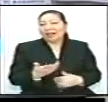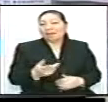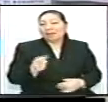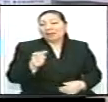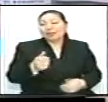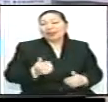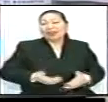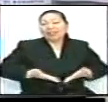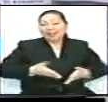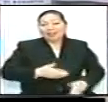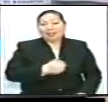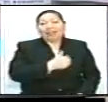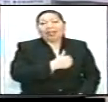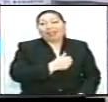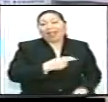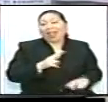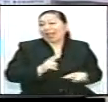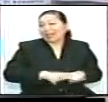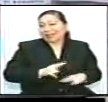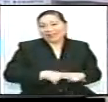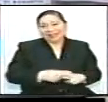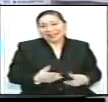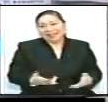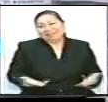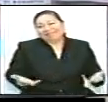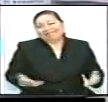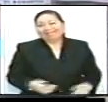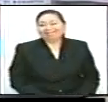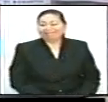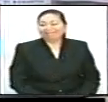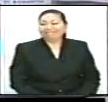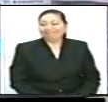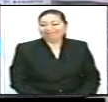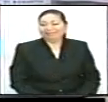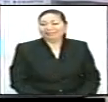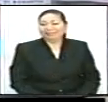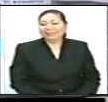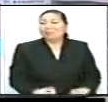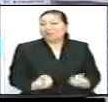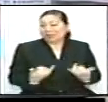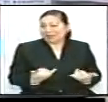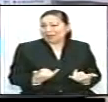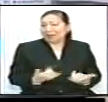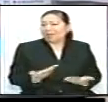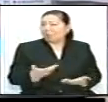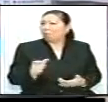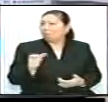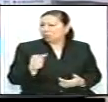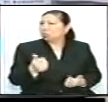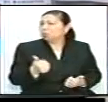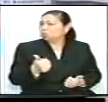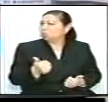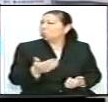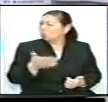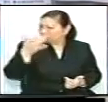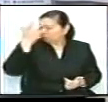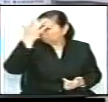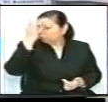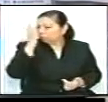Argentina no puede ser buen ejemplo de trabajo, ¿no? Pero, porque aquí en el Perú hay gente muy buena, de alta